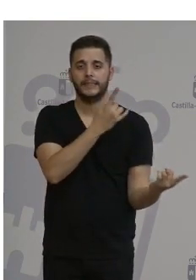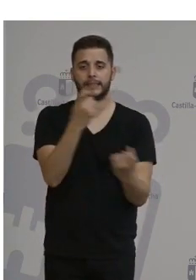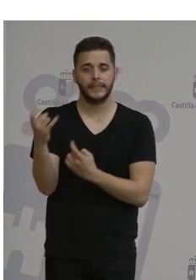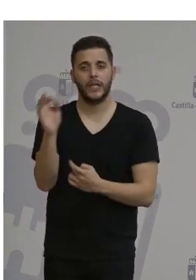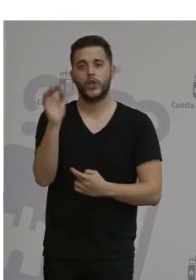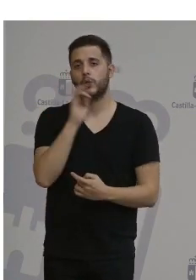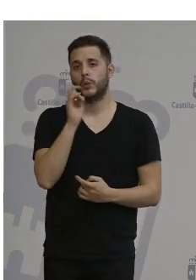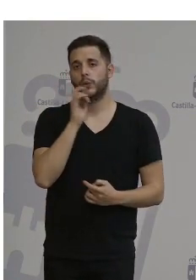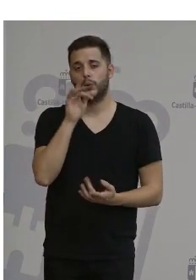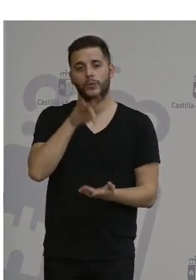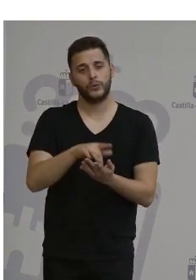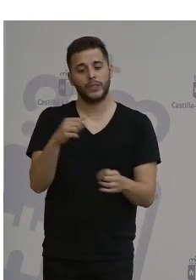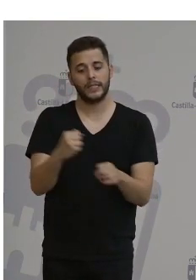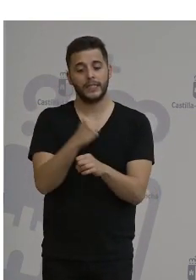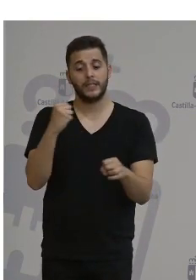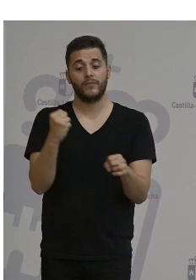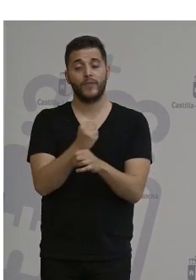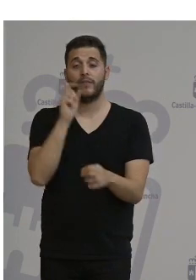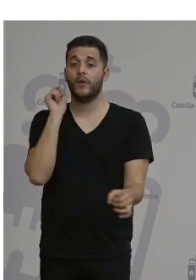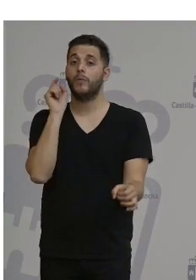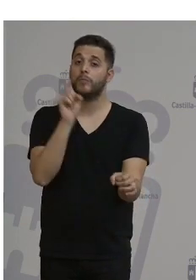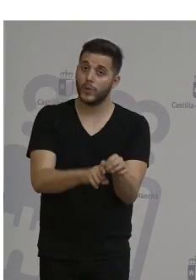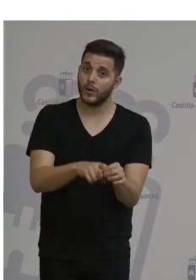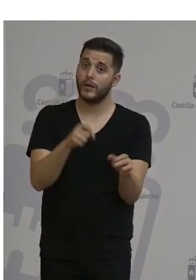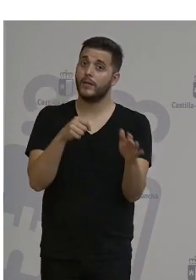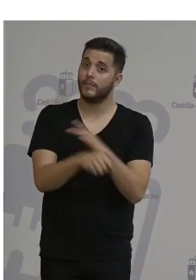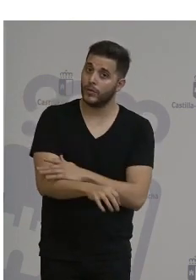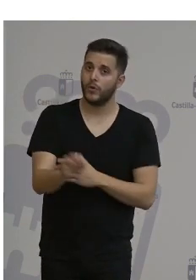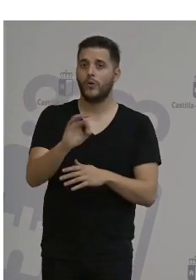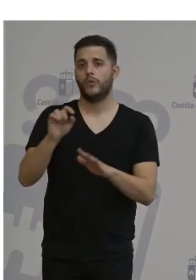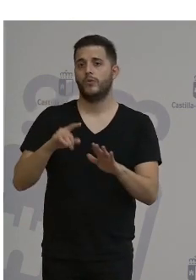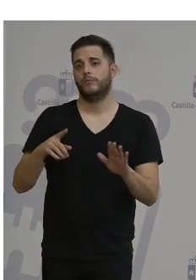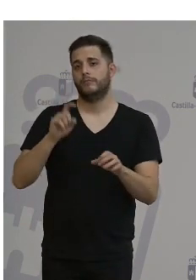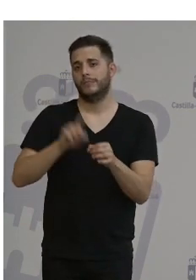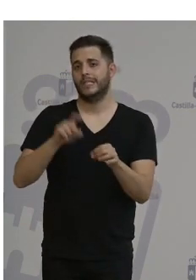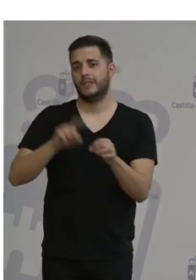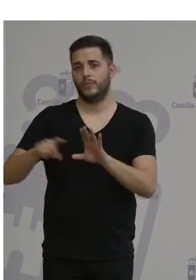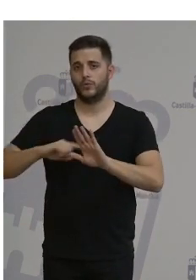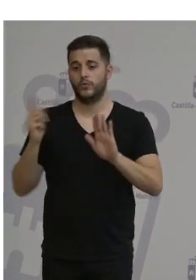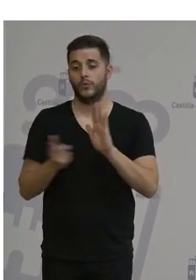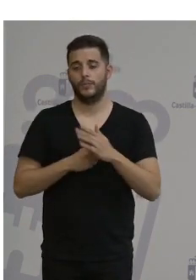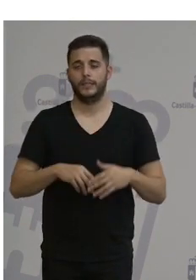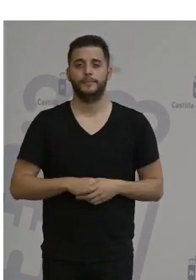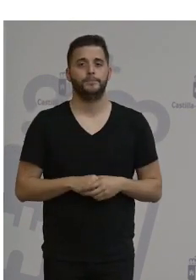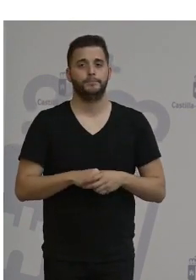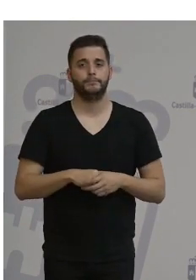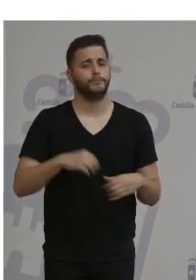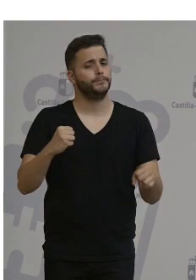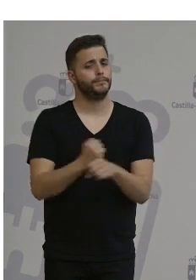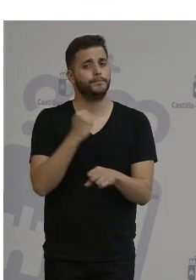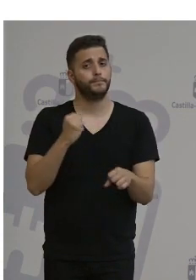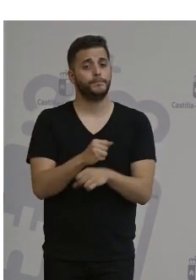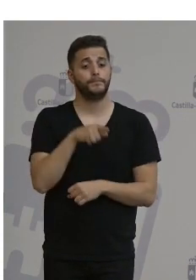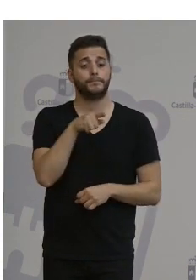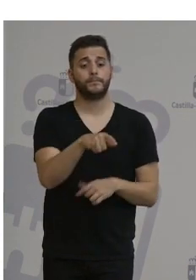tener en la incorporación y participación plena en el mercado laboral. Un trabajo para este colectivo no es